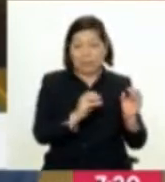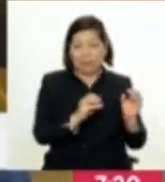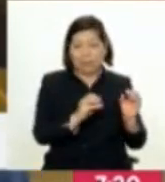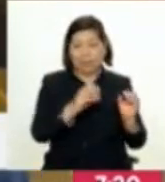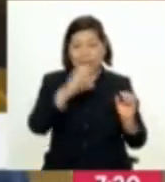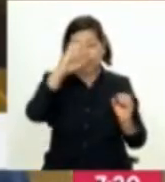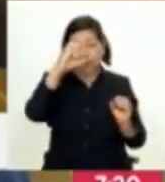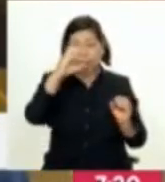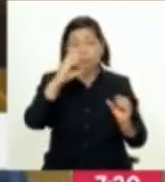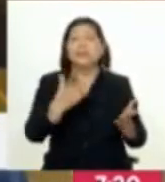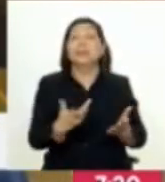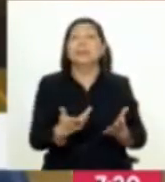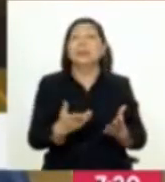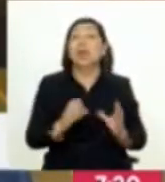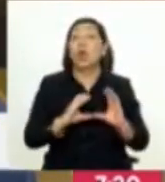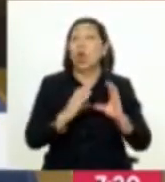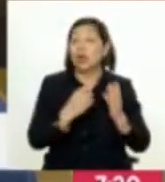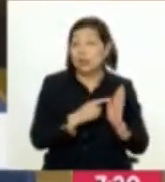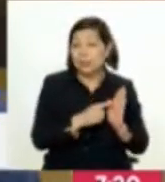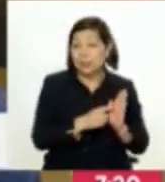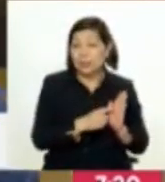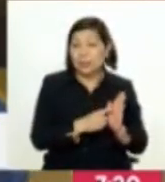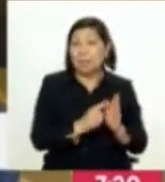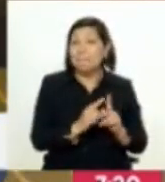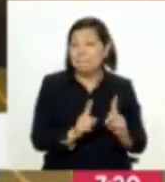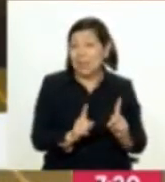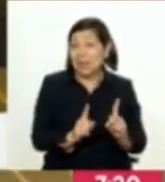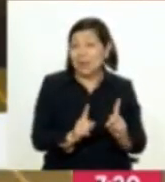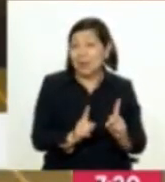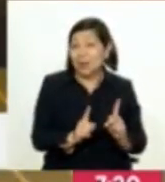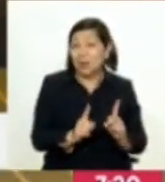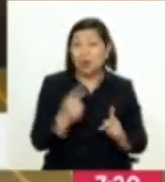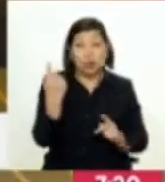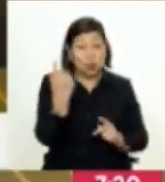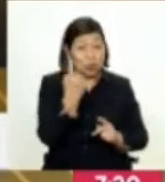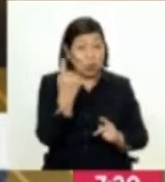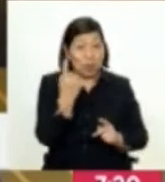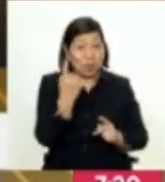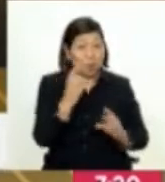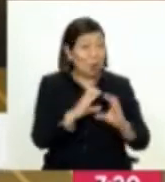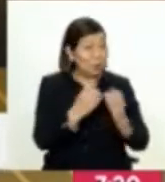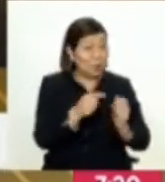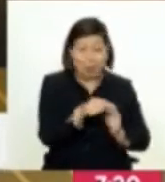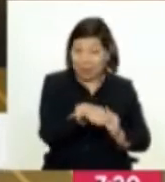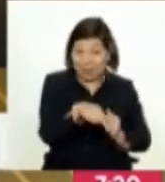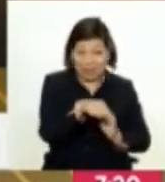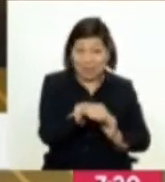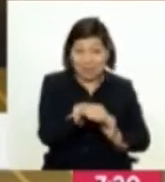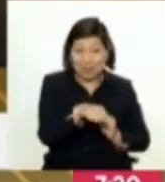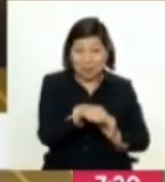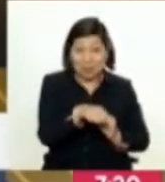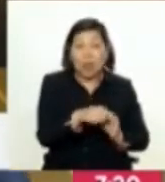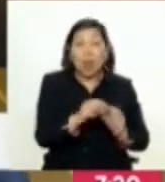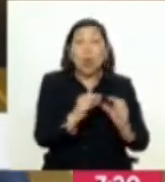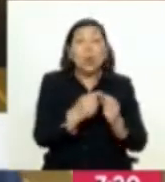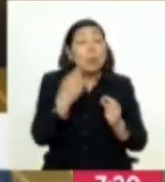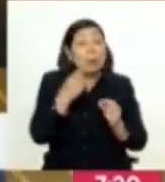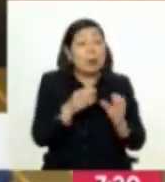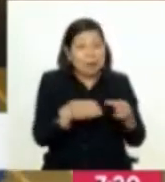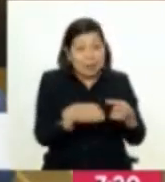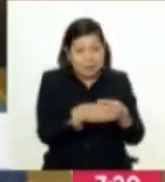se representa en el Congreso de la República, correcto, pero no es solamente el parlamentario. Tiene que ser el partido, ¿no?,